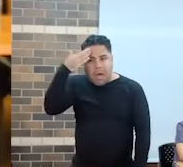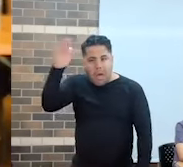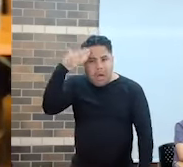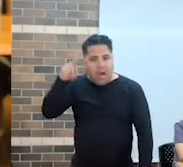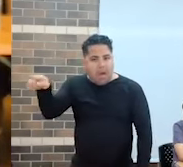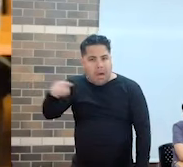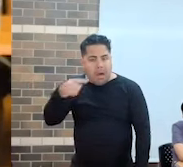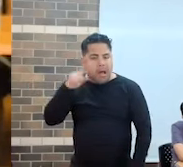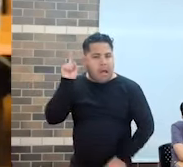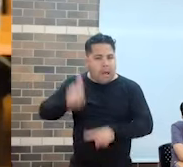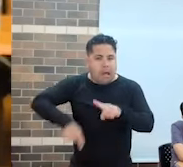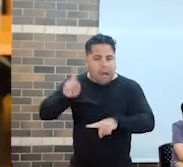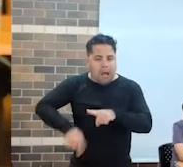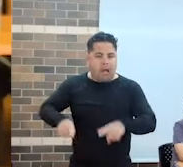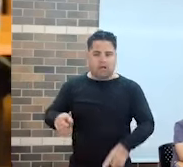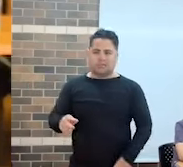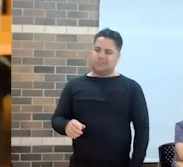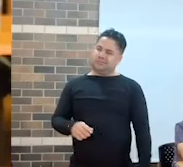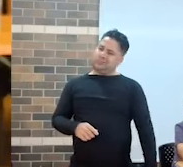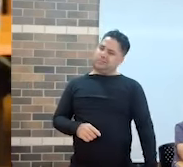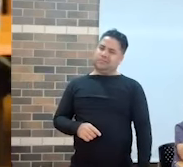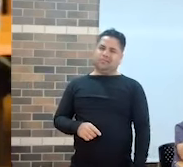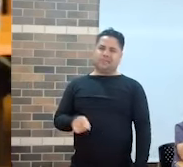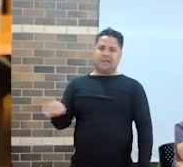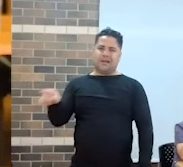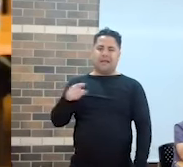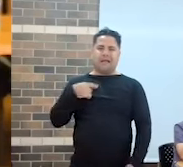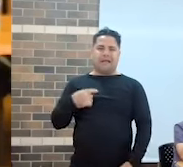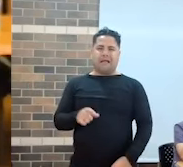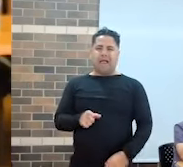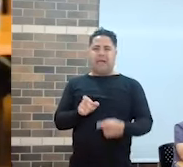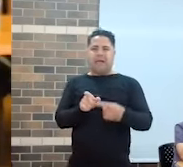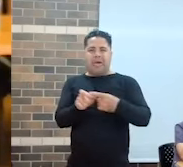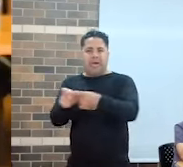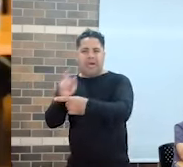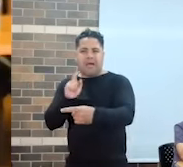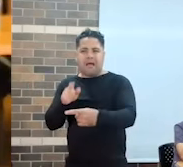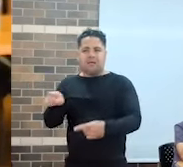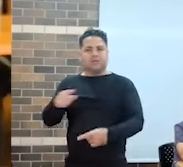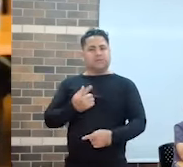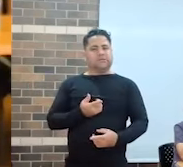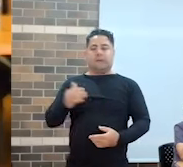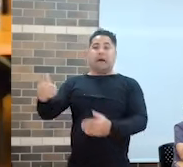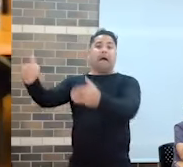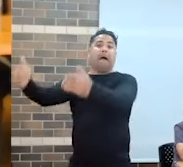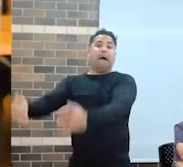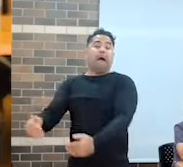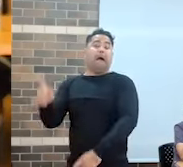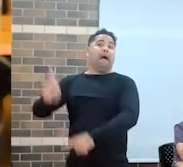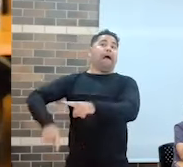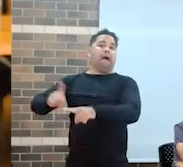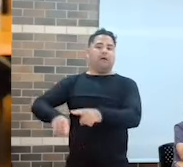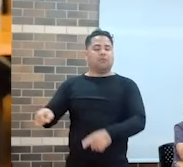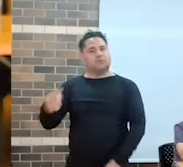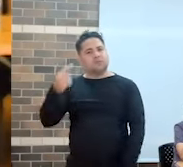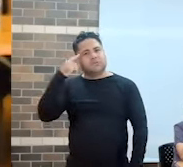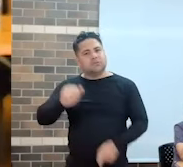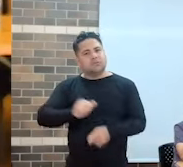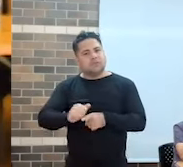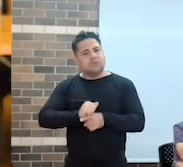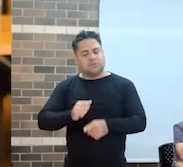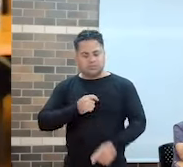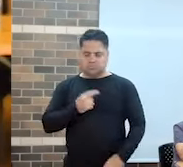que no pueden, ¿cierto? Una cantidad de adjetivos o connotaciones asociados a la limitación, pero el ejercicio que implica